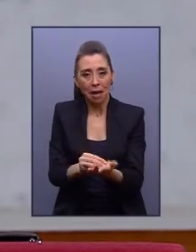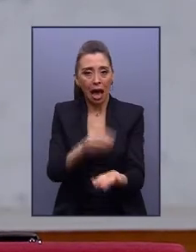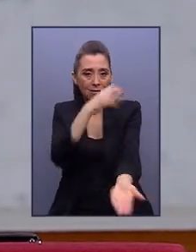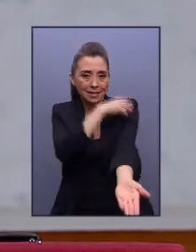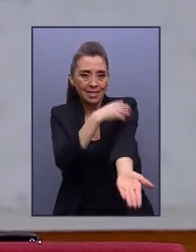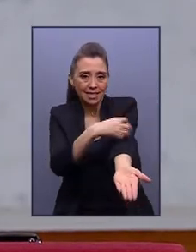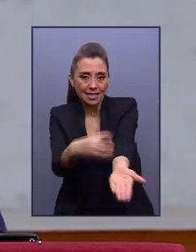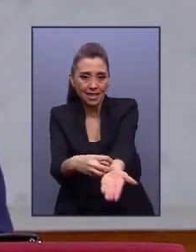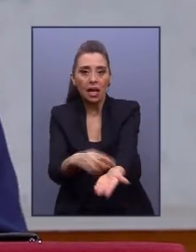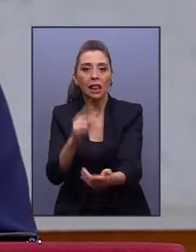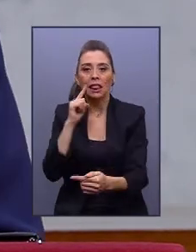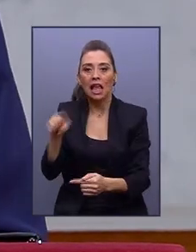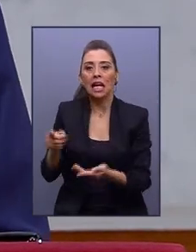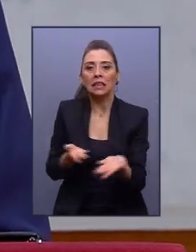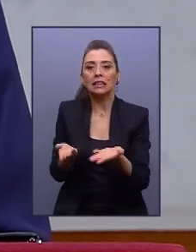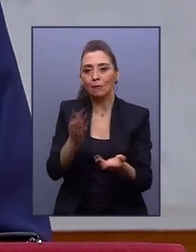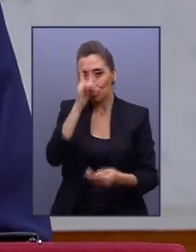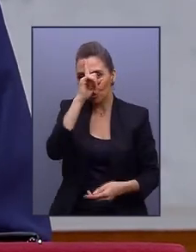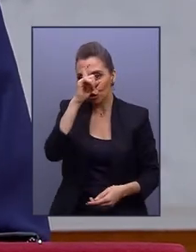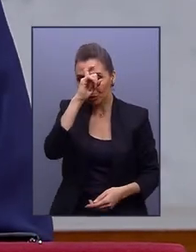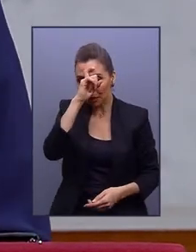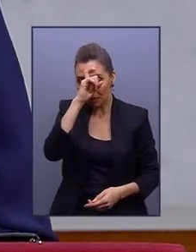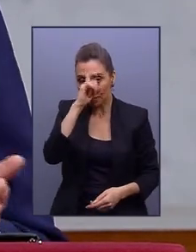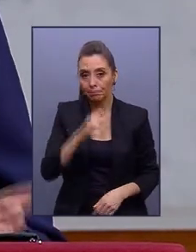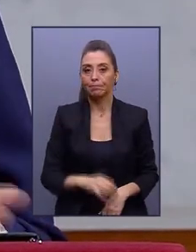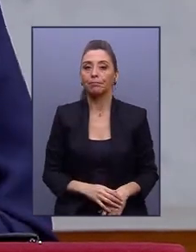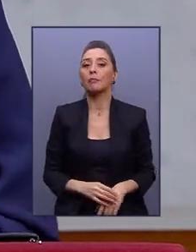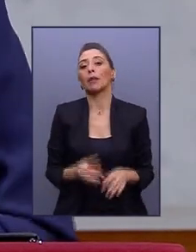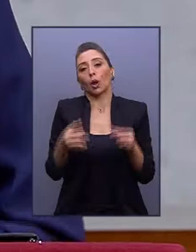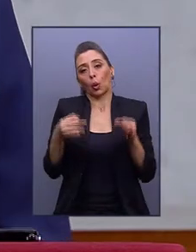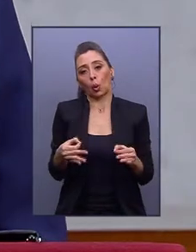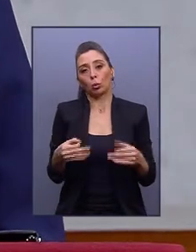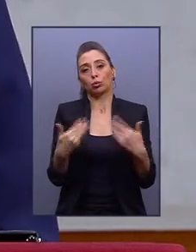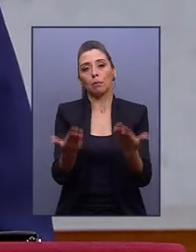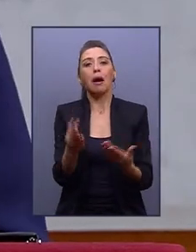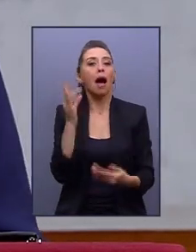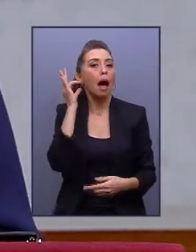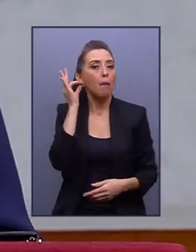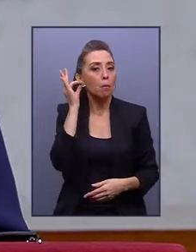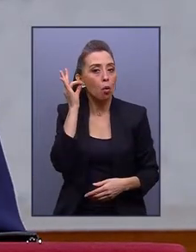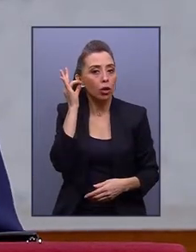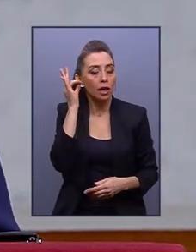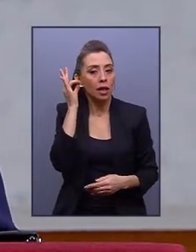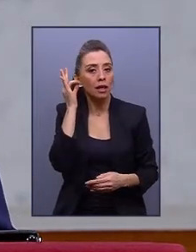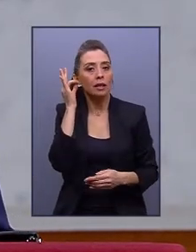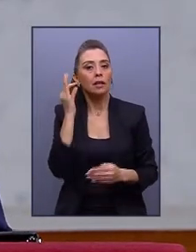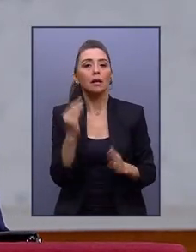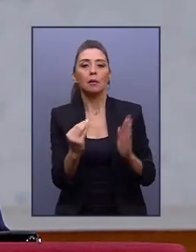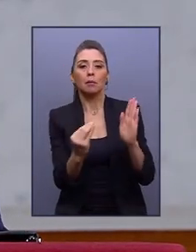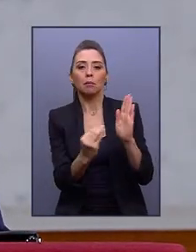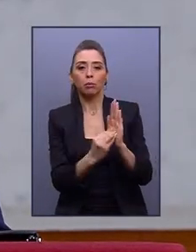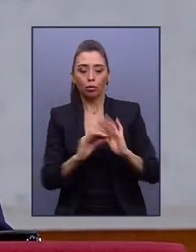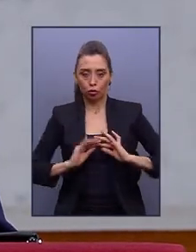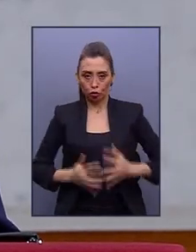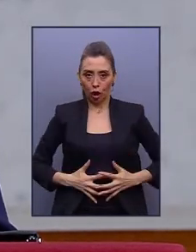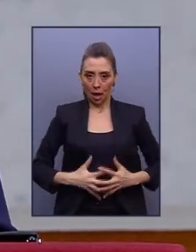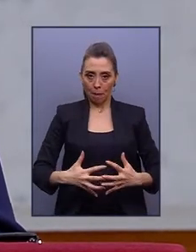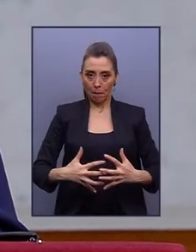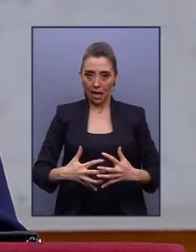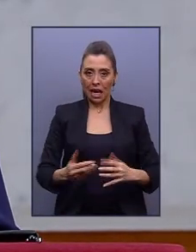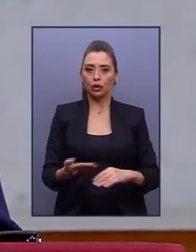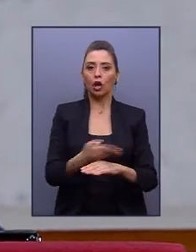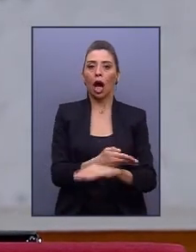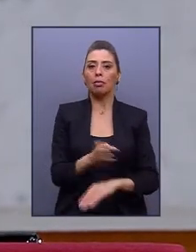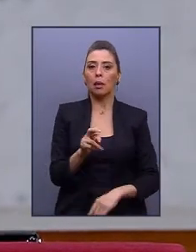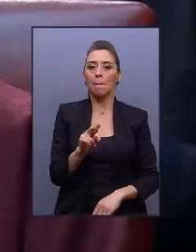territorios incorporen este servicio. Y un acto de justicia para las mujeres. Eliminamos la calificación del embarazo como preexistencia